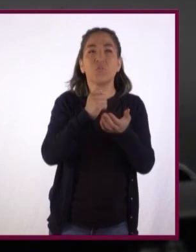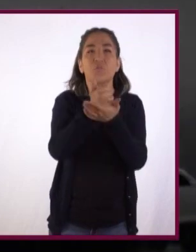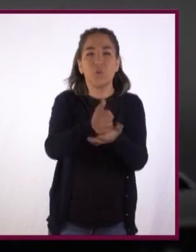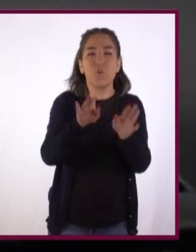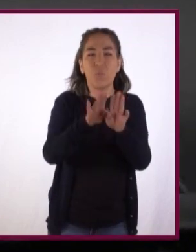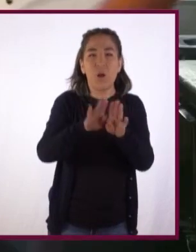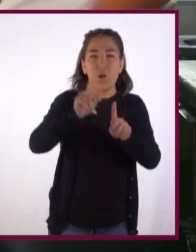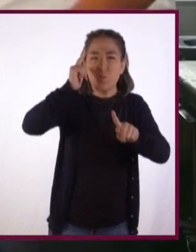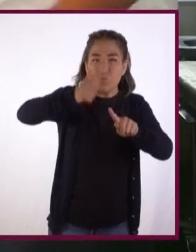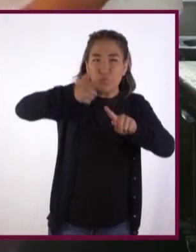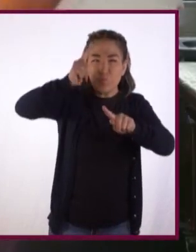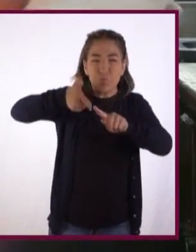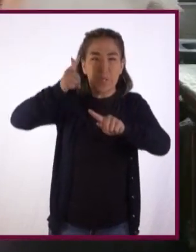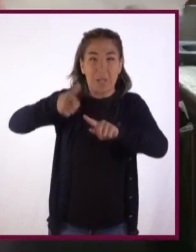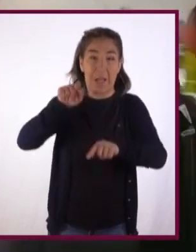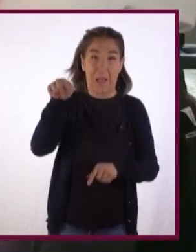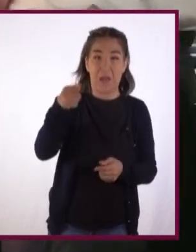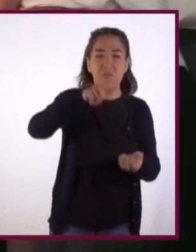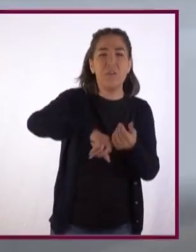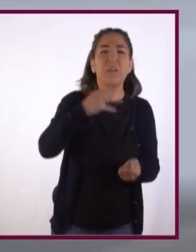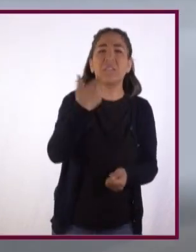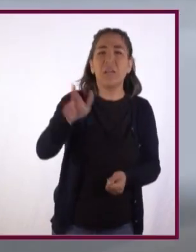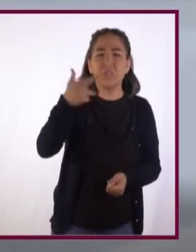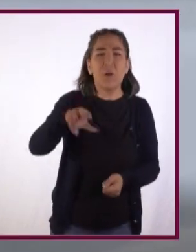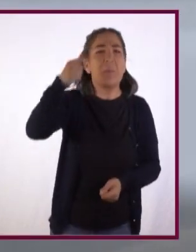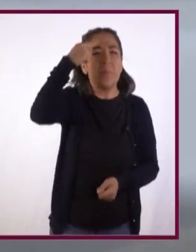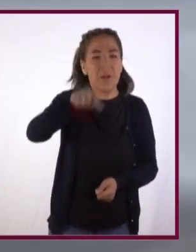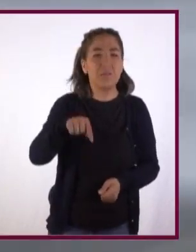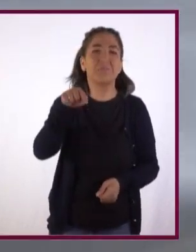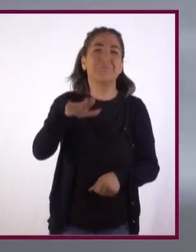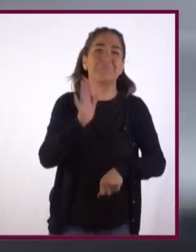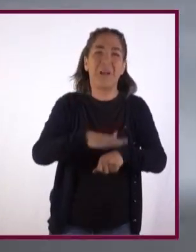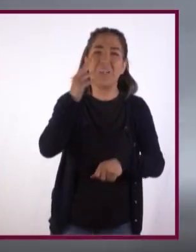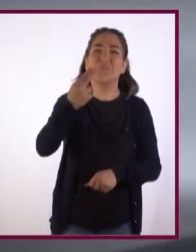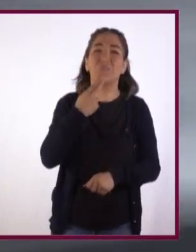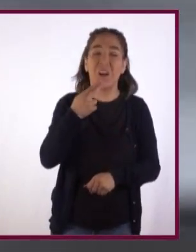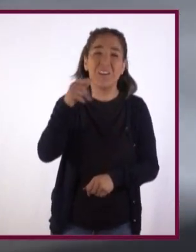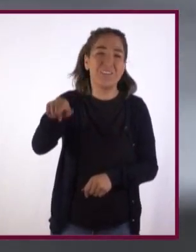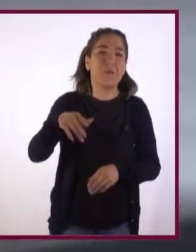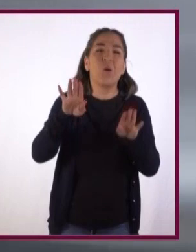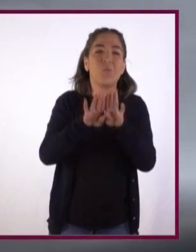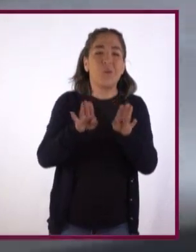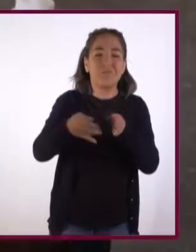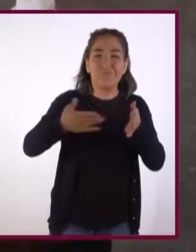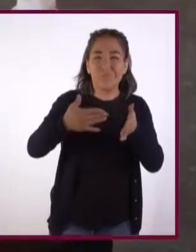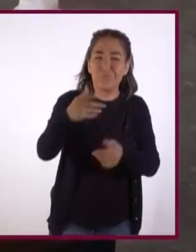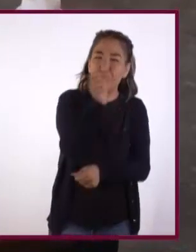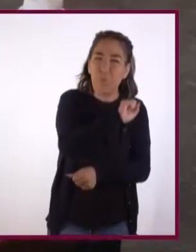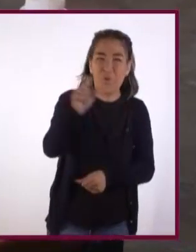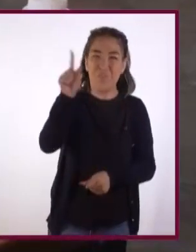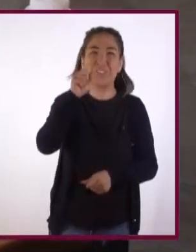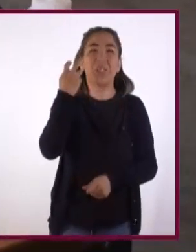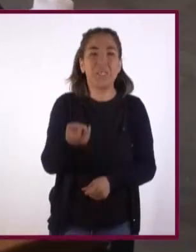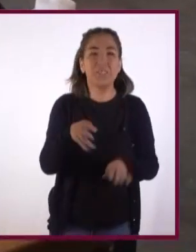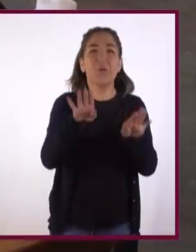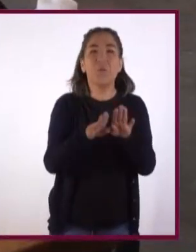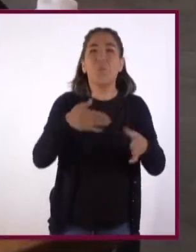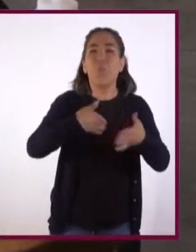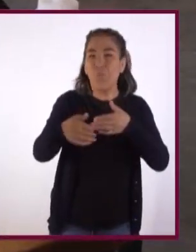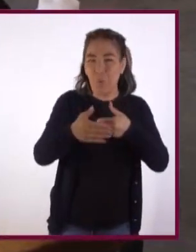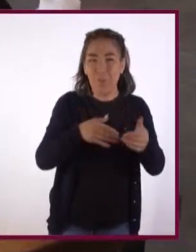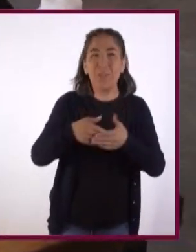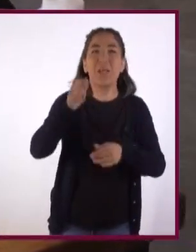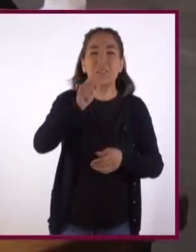corte láser. En la industria restaurantera es un componente muy usado en la alta cocina o cocina de vanguardia,